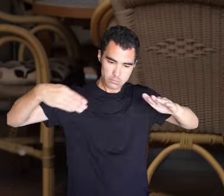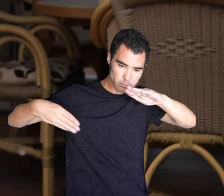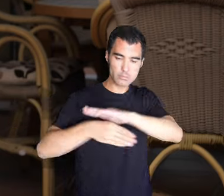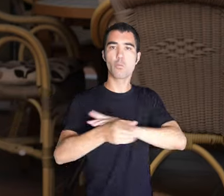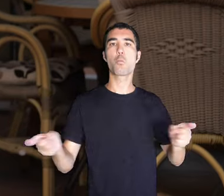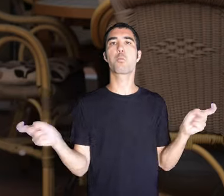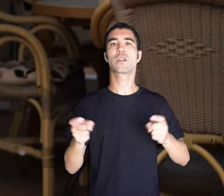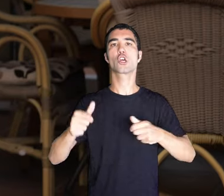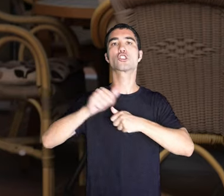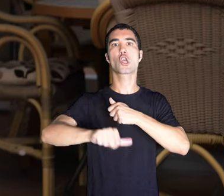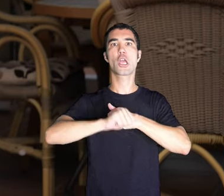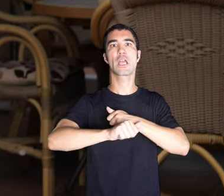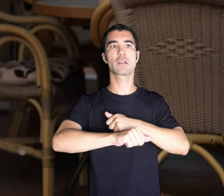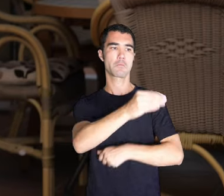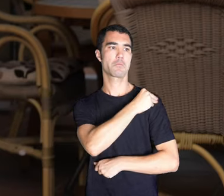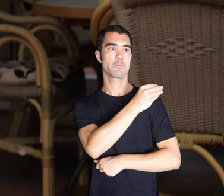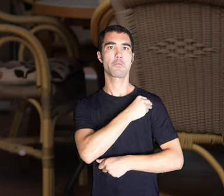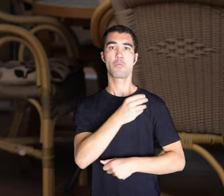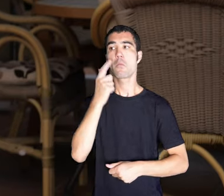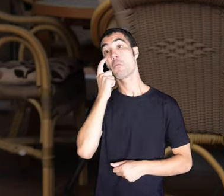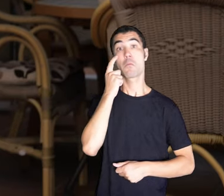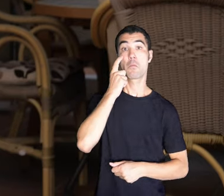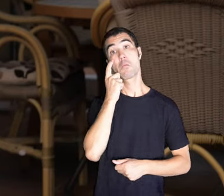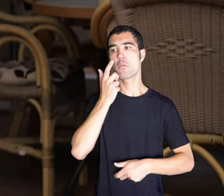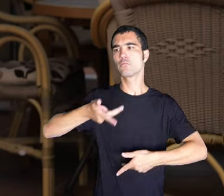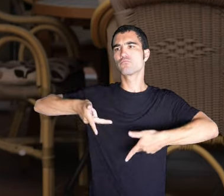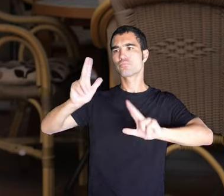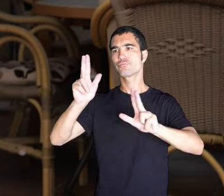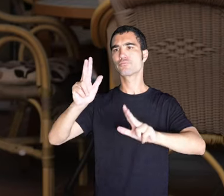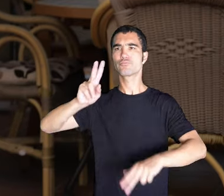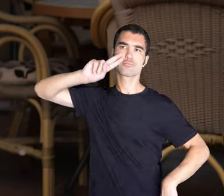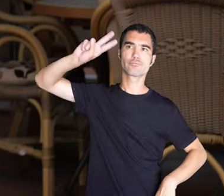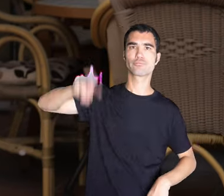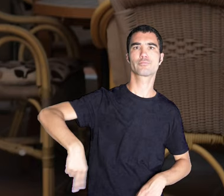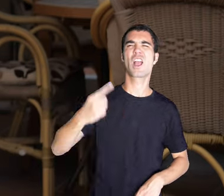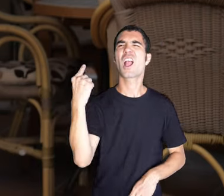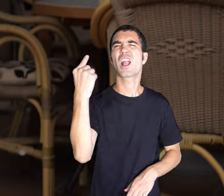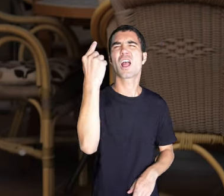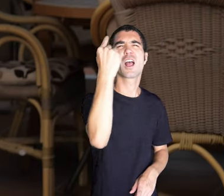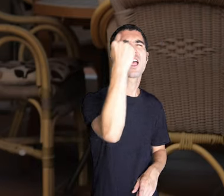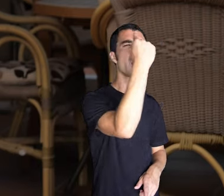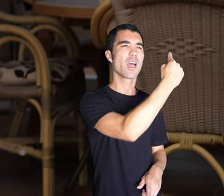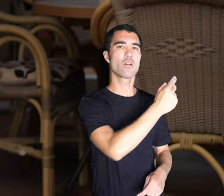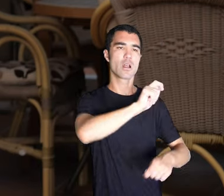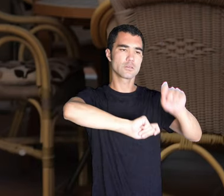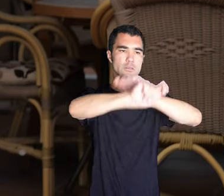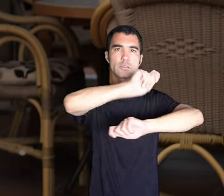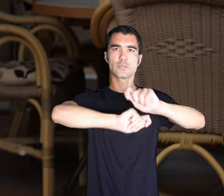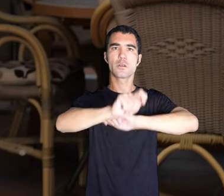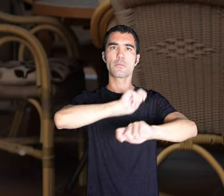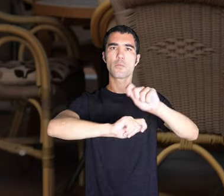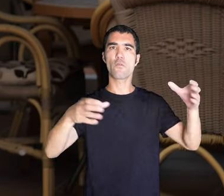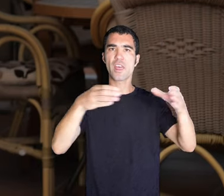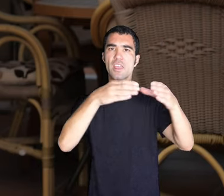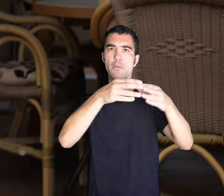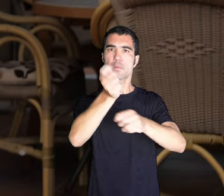había solicitado el visto bueno de todas y cada una de las cofradías de